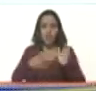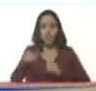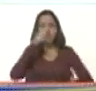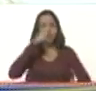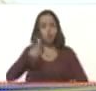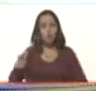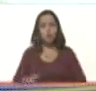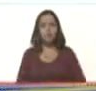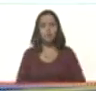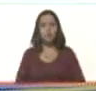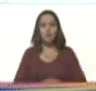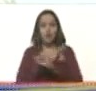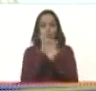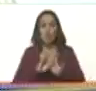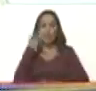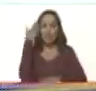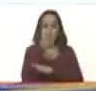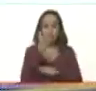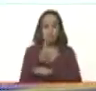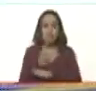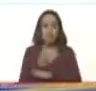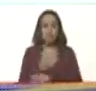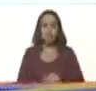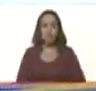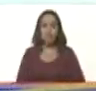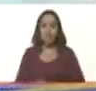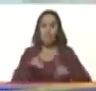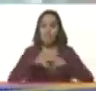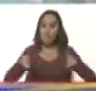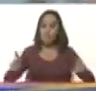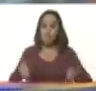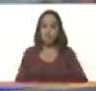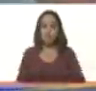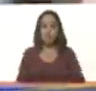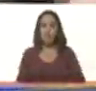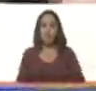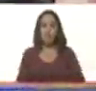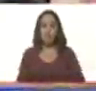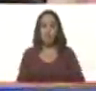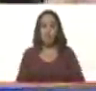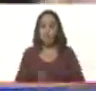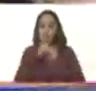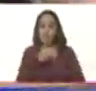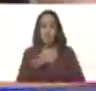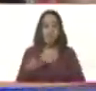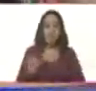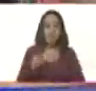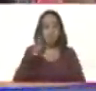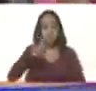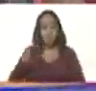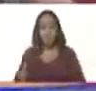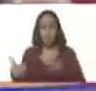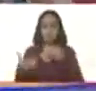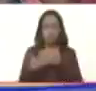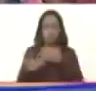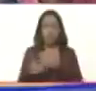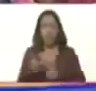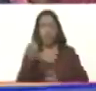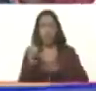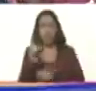pueblo, de manera directa, democracia directa, sin burocracia, sin gestores, sin